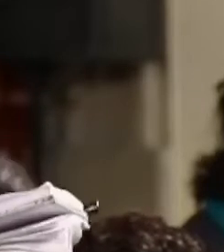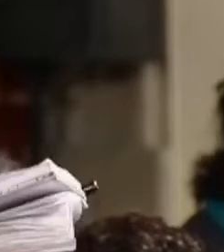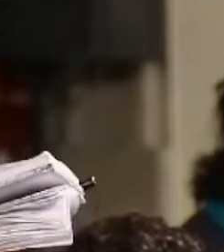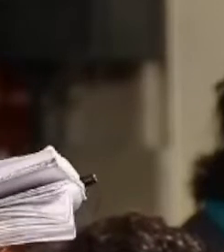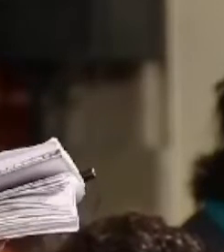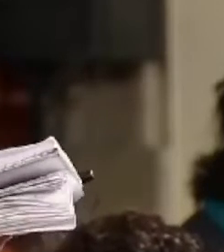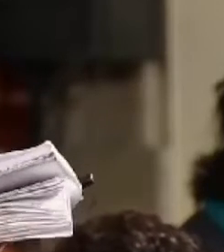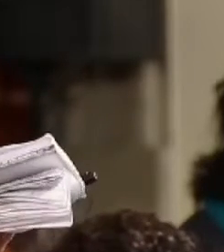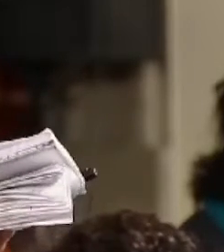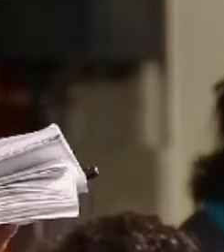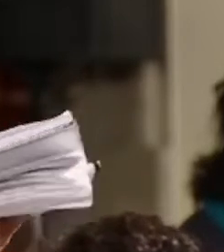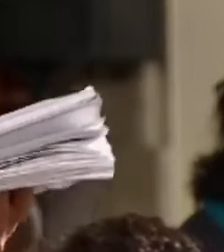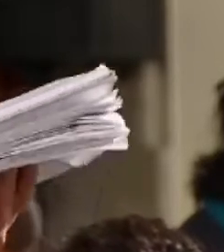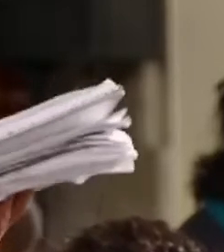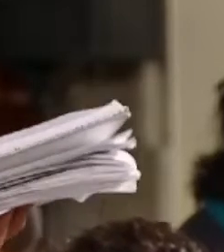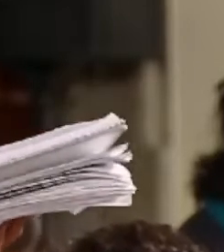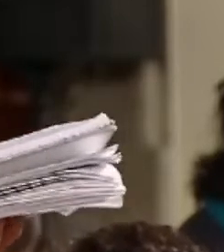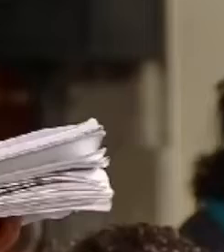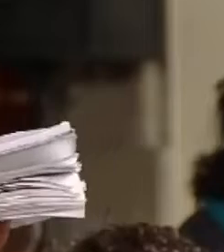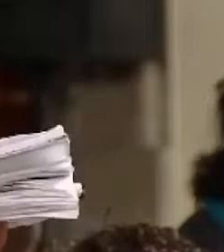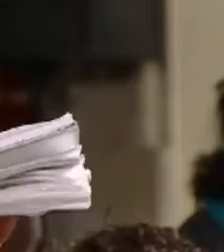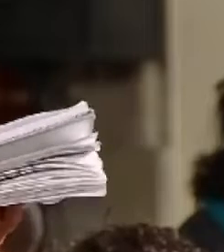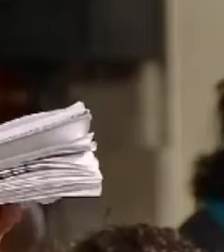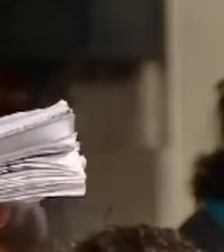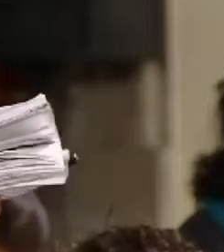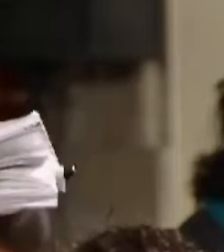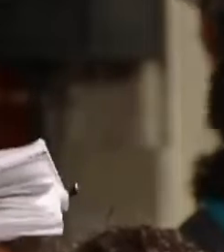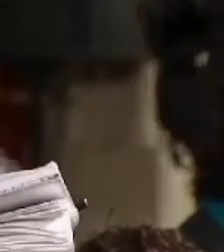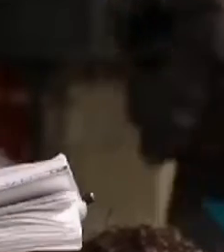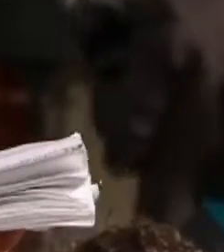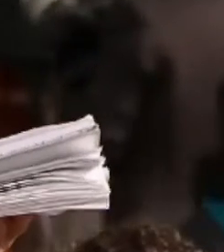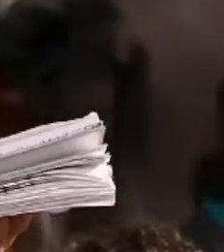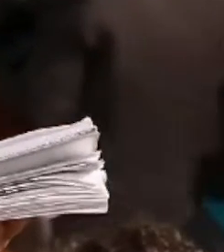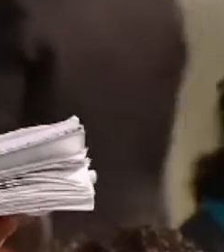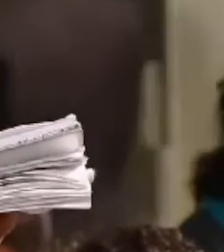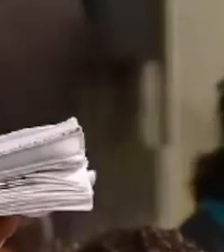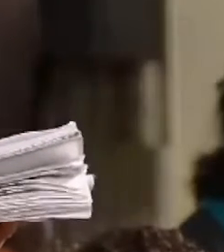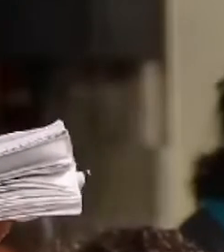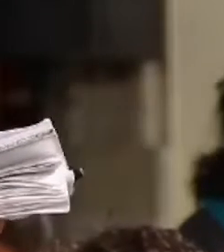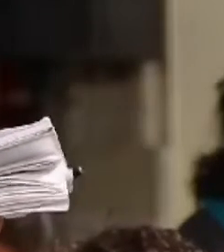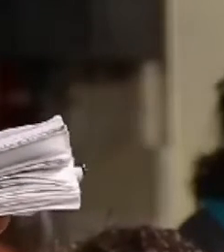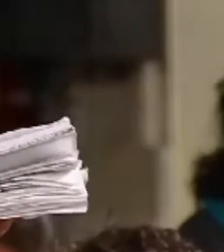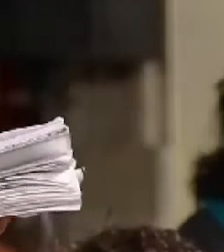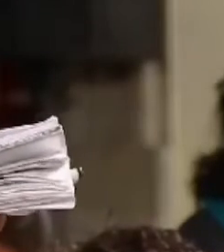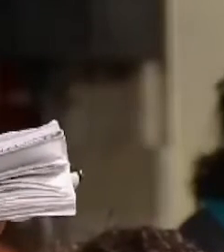80%, de impuestos de predial,